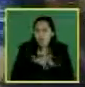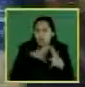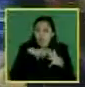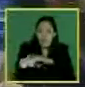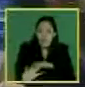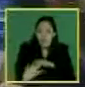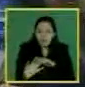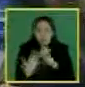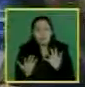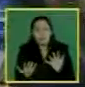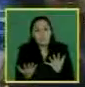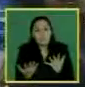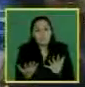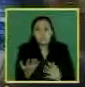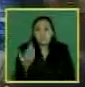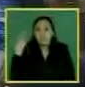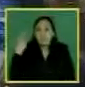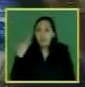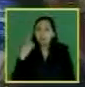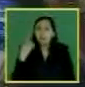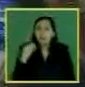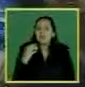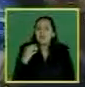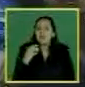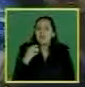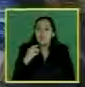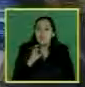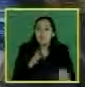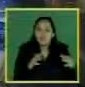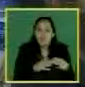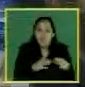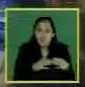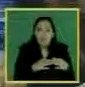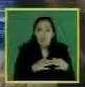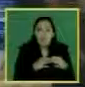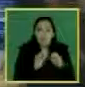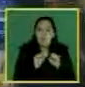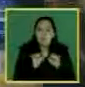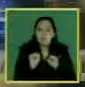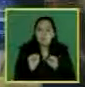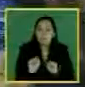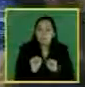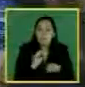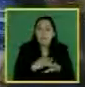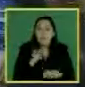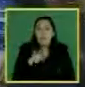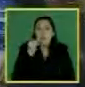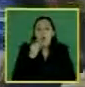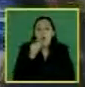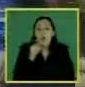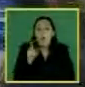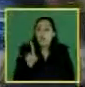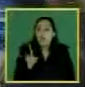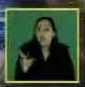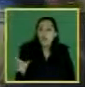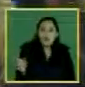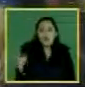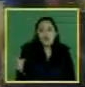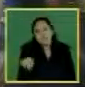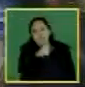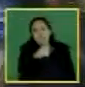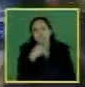Trabajar para los que éramos en ese momento sectores de izquierda en resistencia, porque los muchachos no se nos fueran para la violencia,